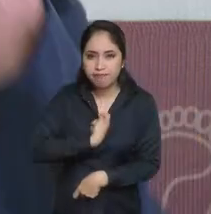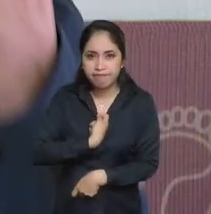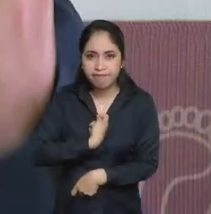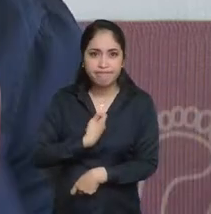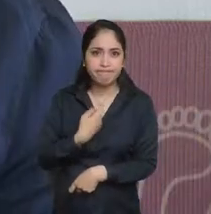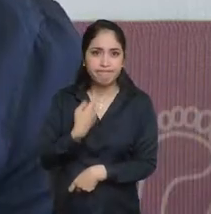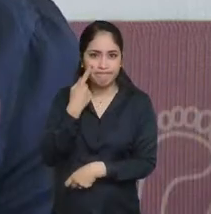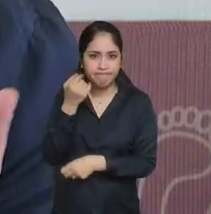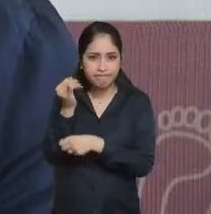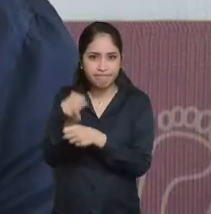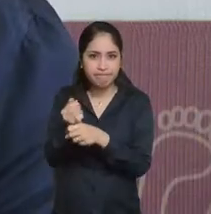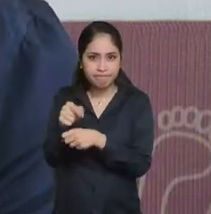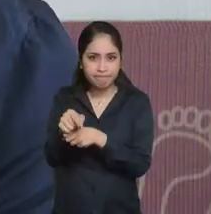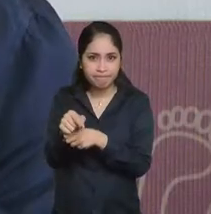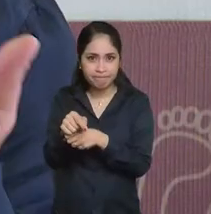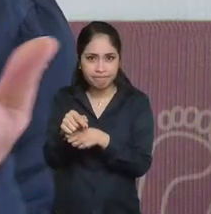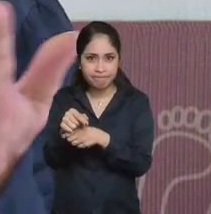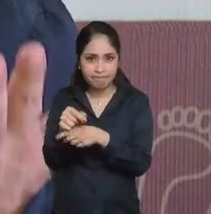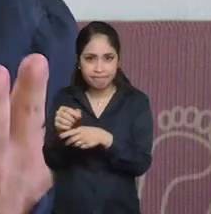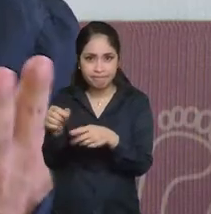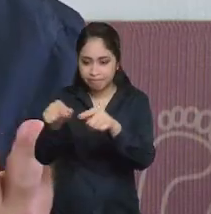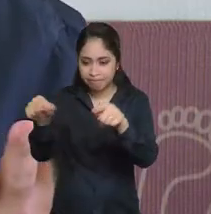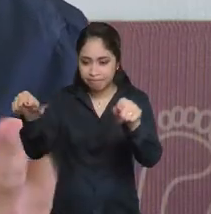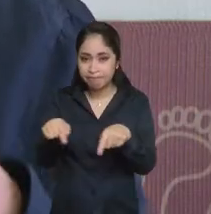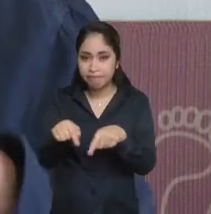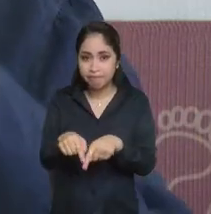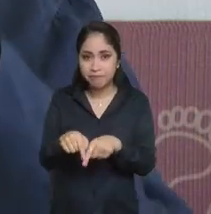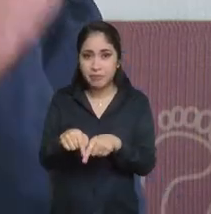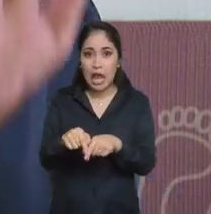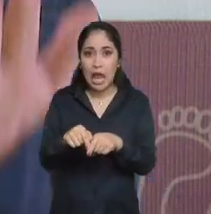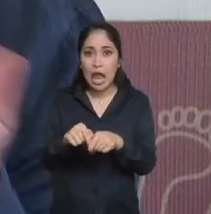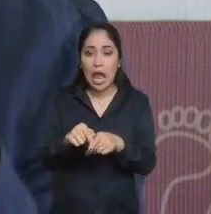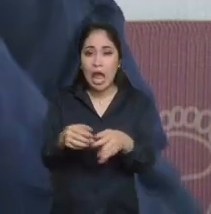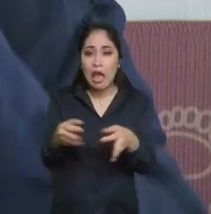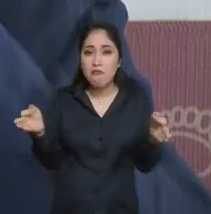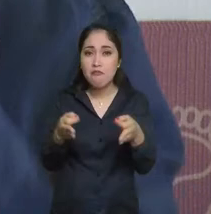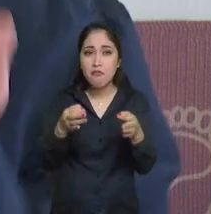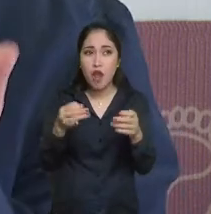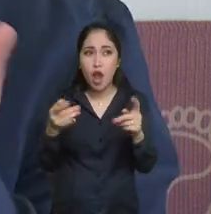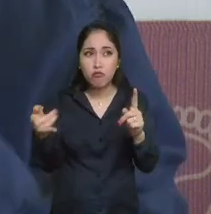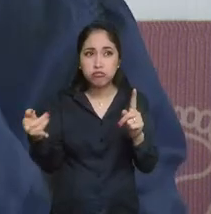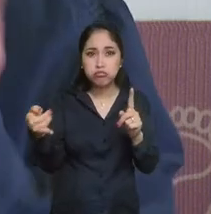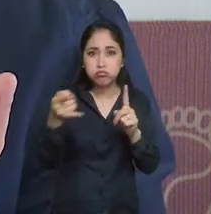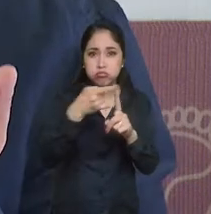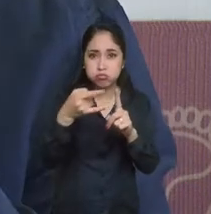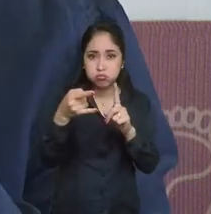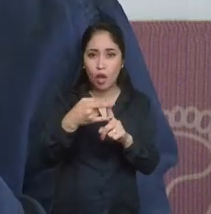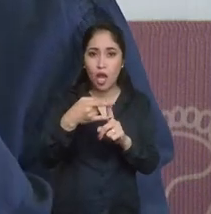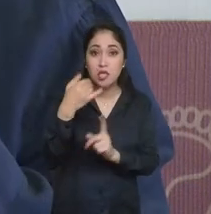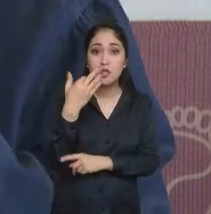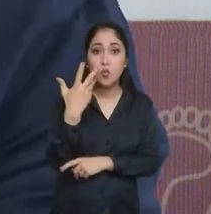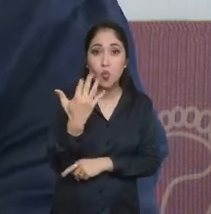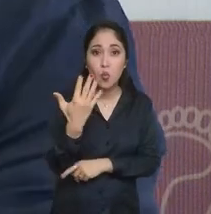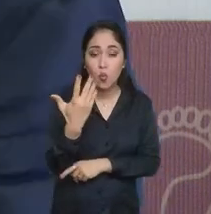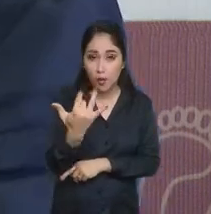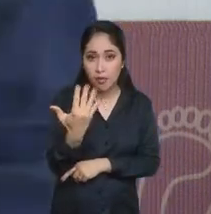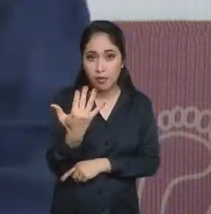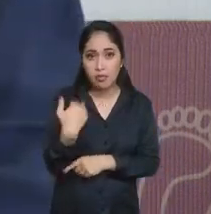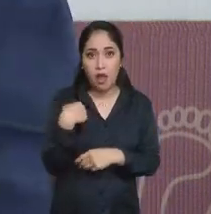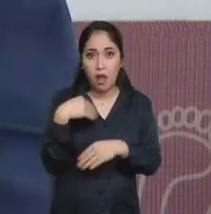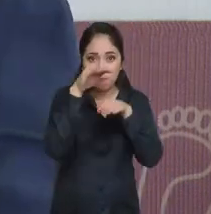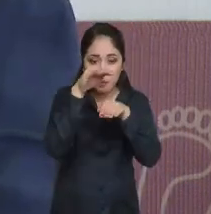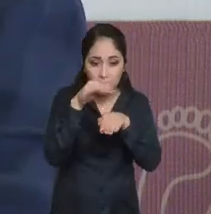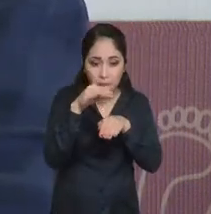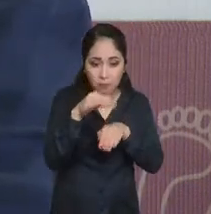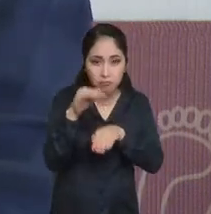con un área de resguardo para 50 gavetas refrigeradas. En general, estamos dentro de los plazos y tiempos. Hemos querido ser